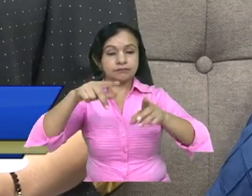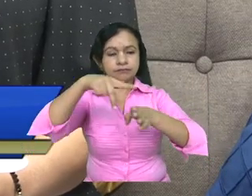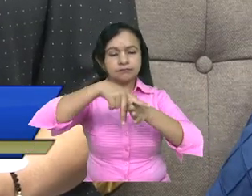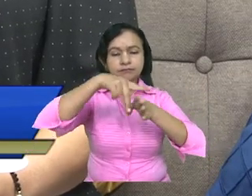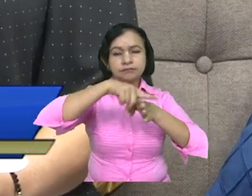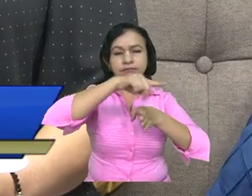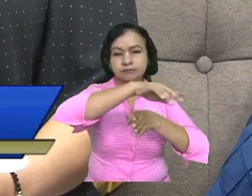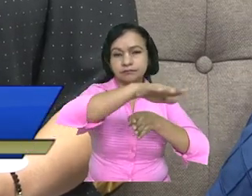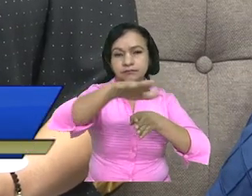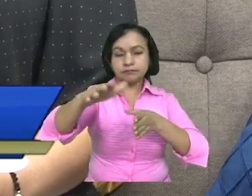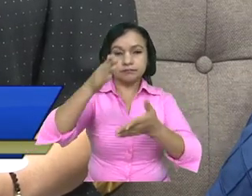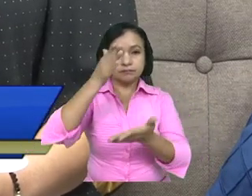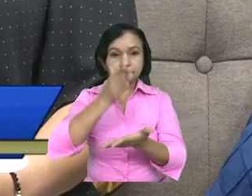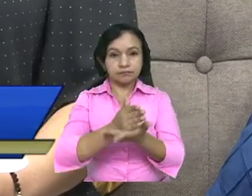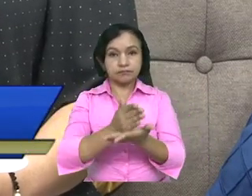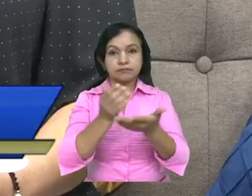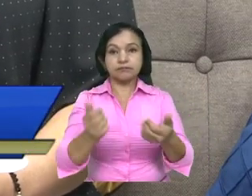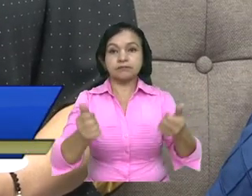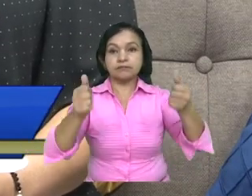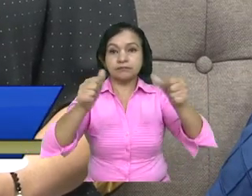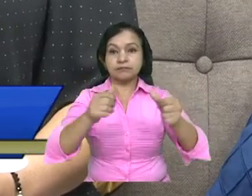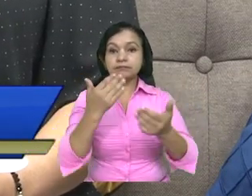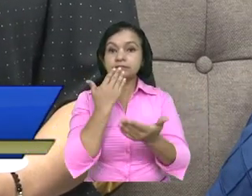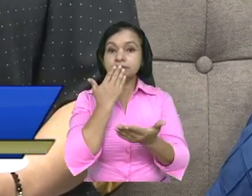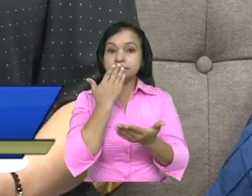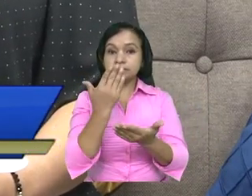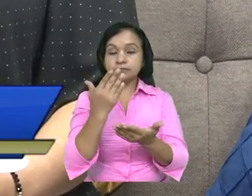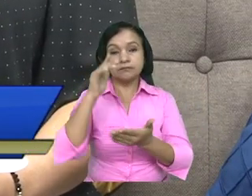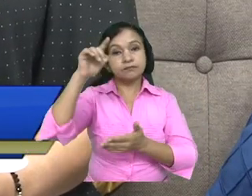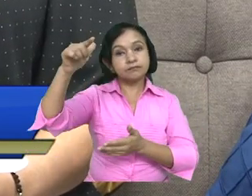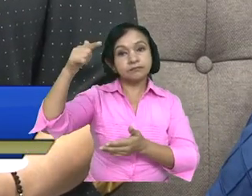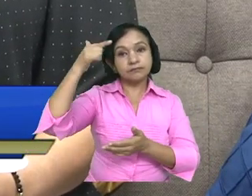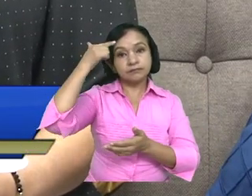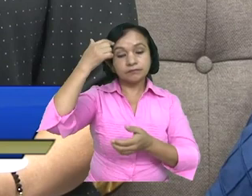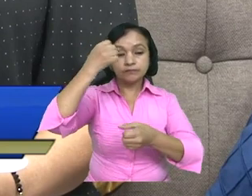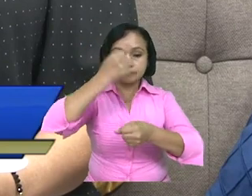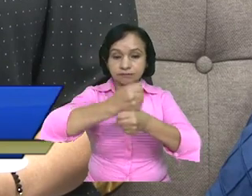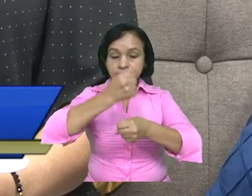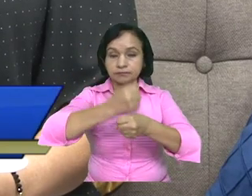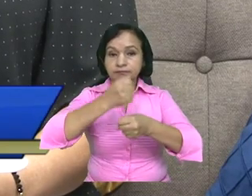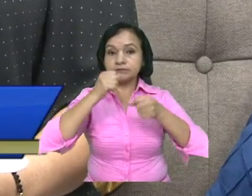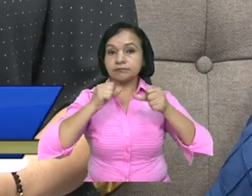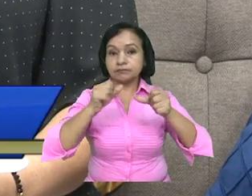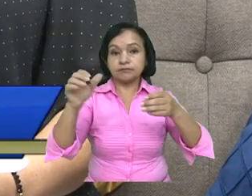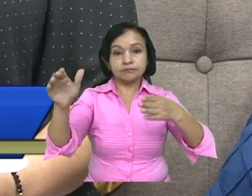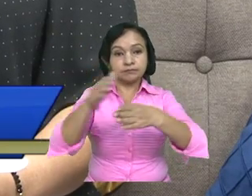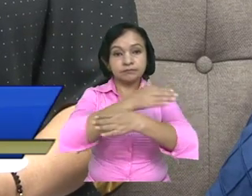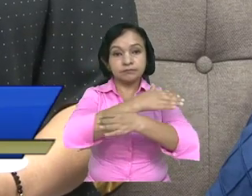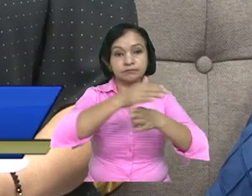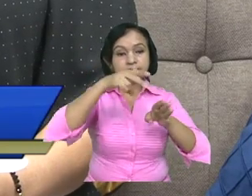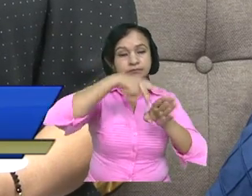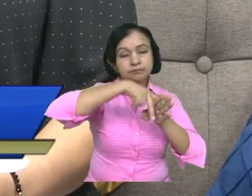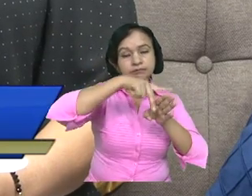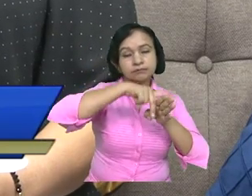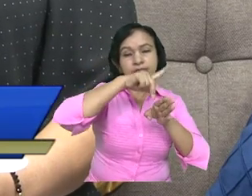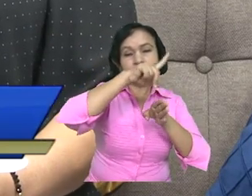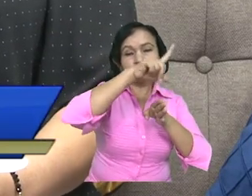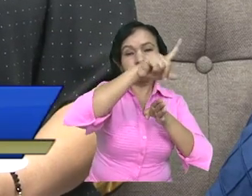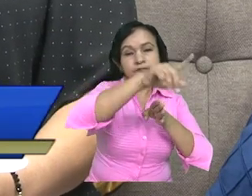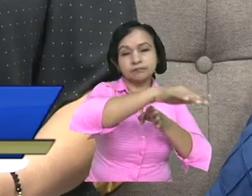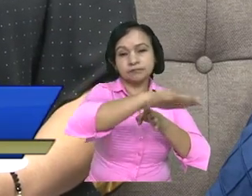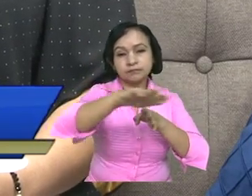un mandato, ¿no?, de nuestro buen gobierno se ha venido trabajando en las comunidades rurales para abastecer del